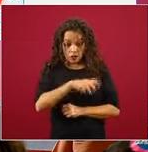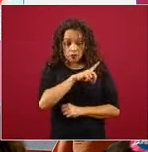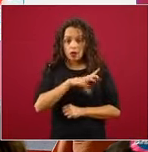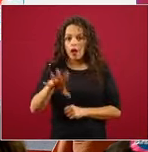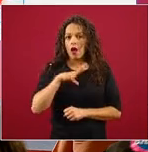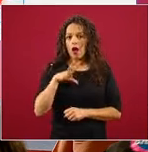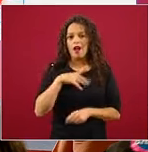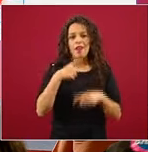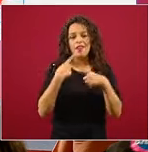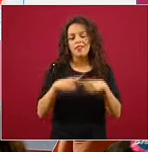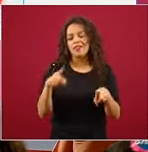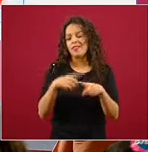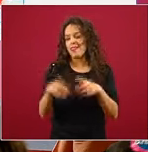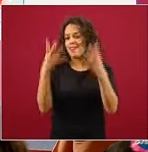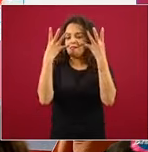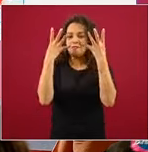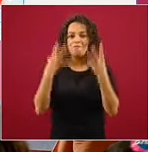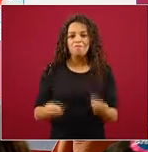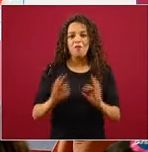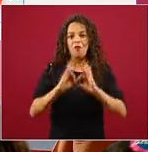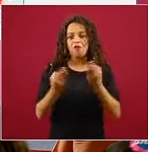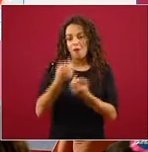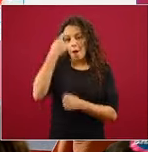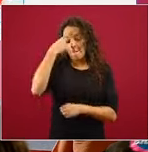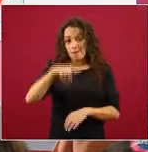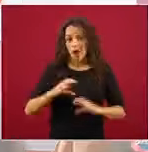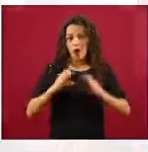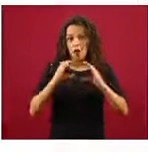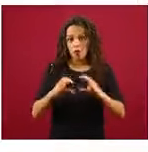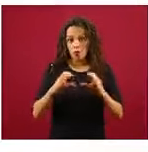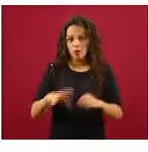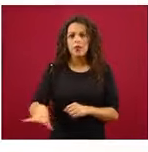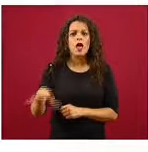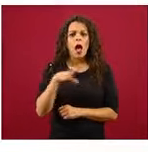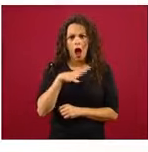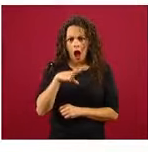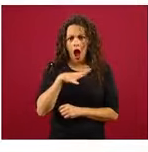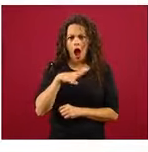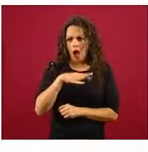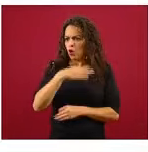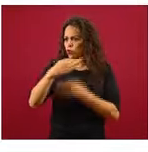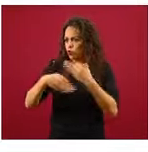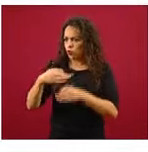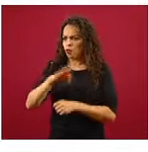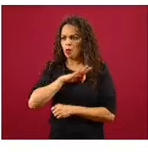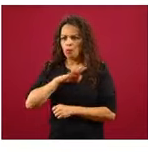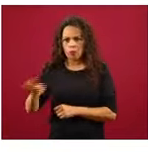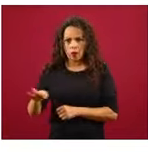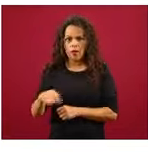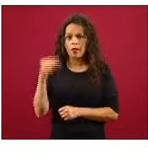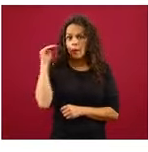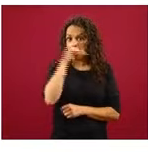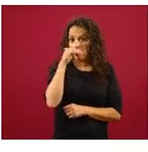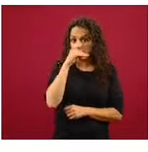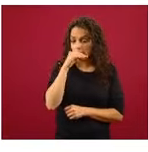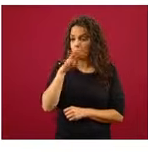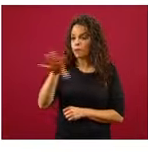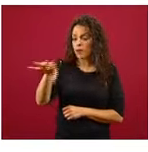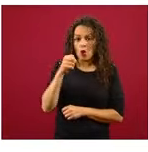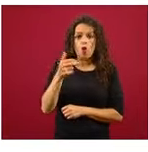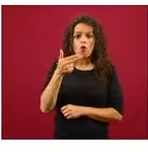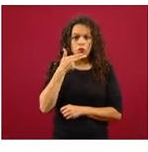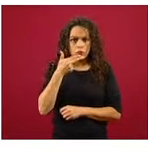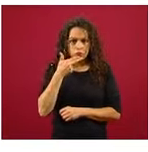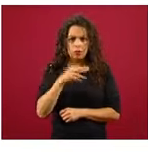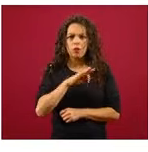métodos anticonceptivos que están disponibles a nivel nacional y de forma gratuita. Hay métodos que son